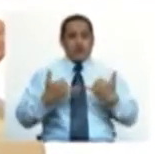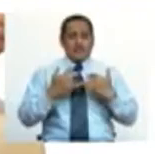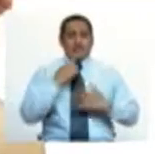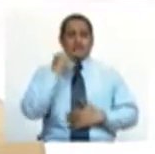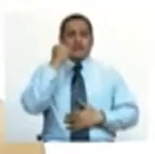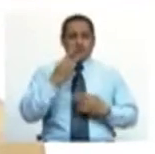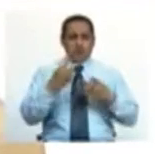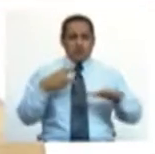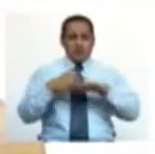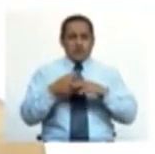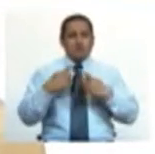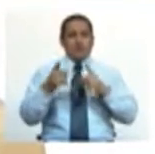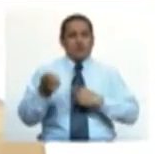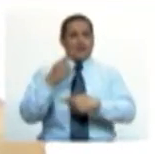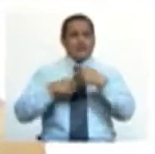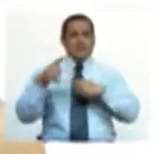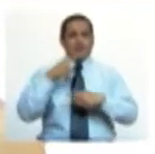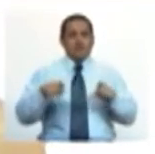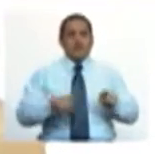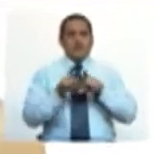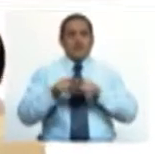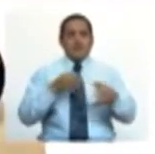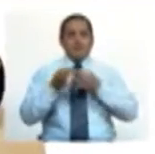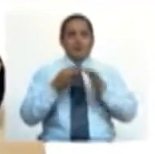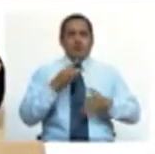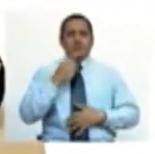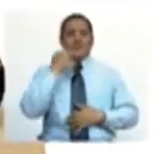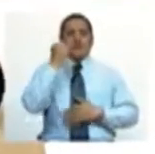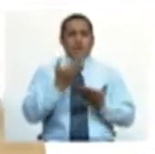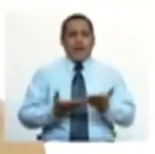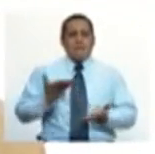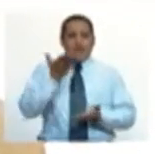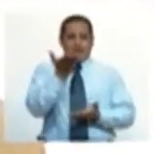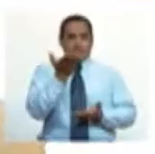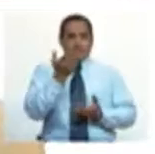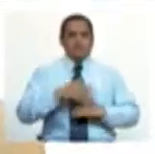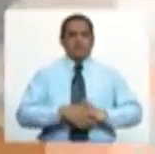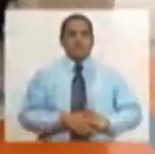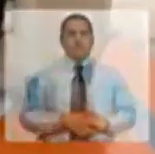Derechos. Nos vamos a la pausa, pero seguimos hablando del derecho a apelar. Volvemos.